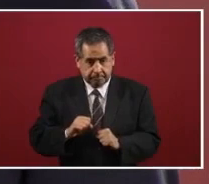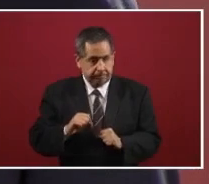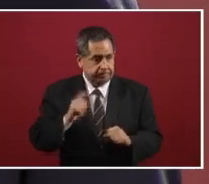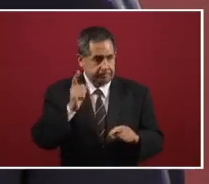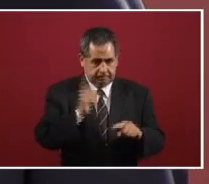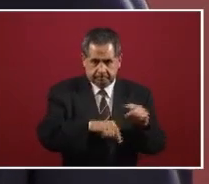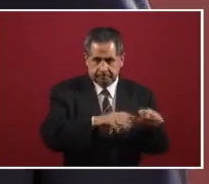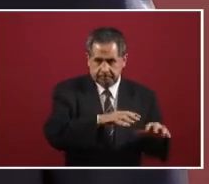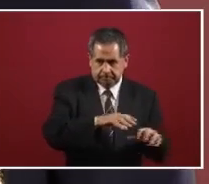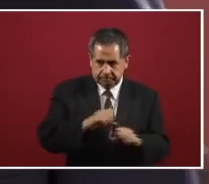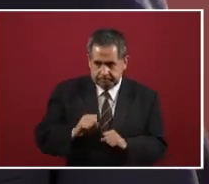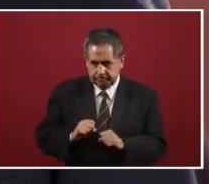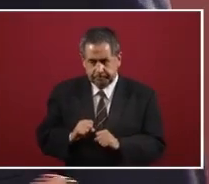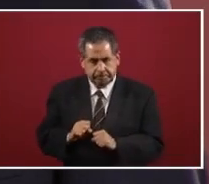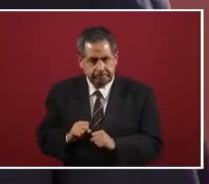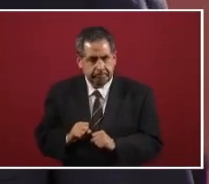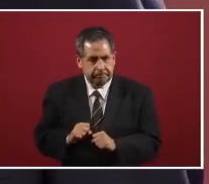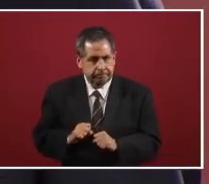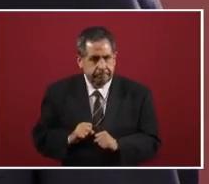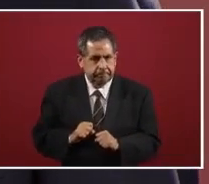confisca, se